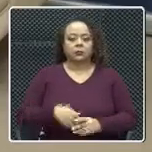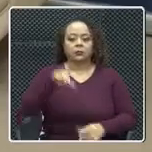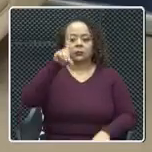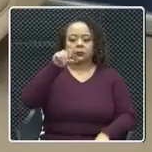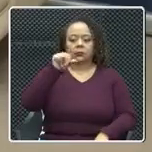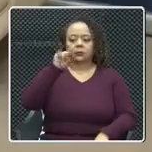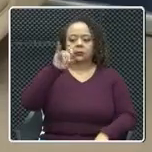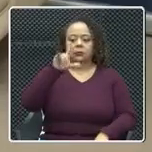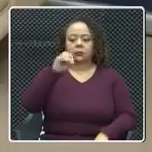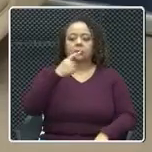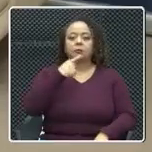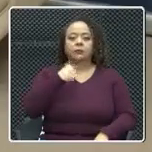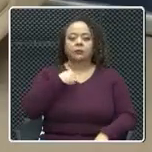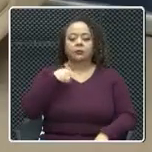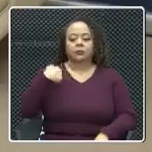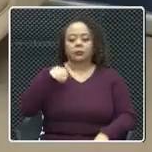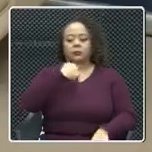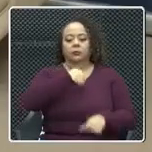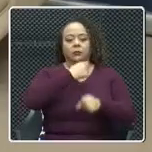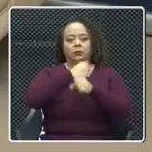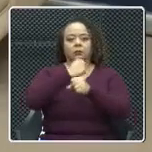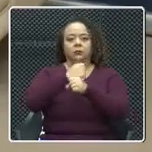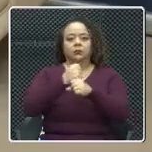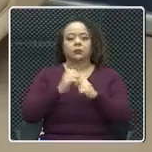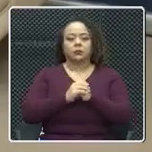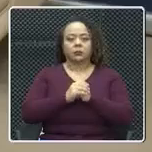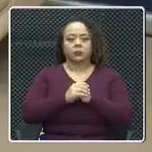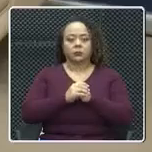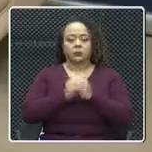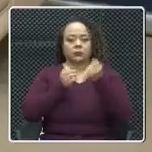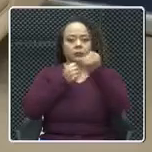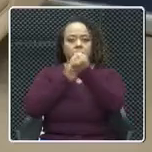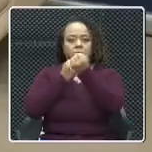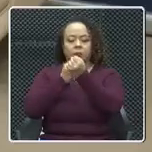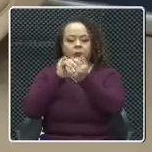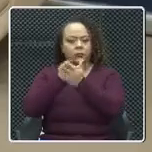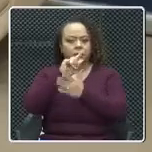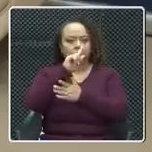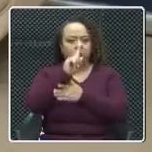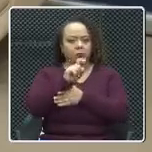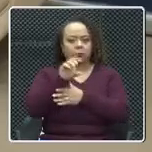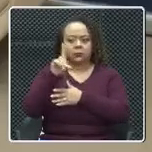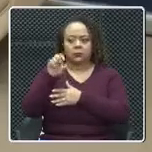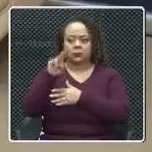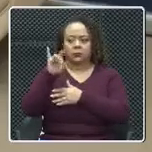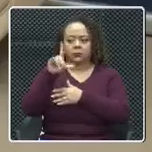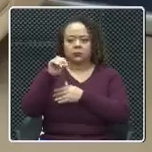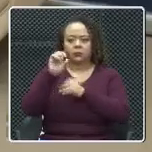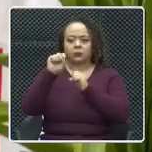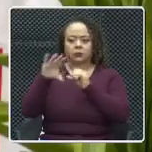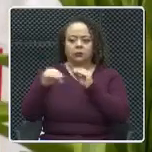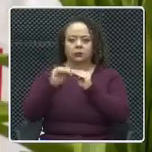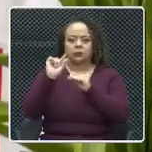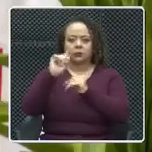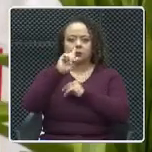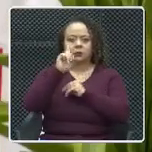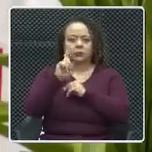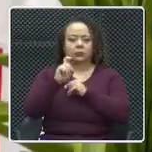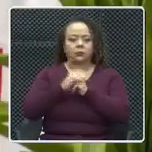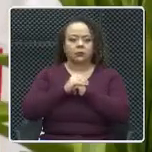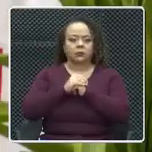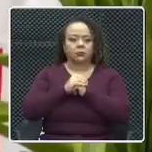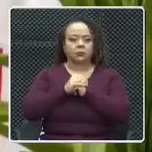Danilo nos dice, el Ministerio de Trabajo respalda eso. Danilo, si nos podrías ampliar un poquitito la pregunta,